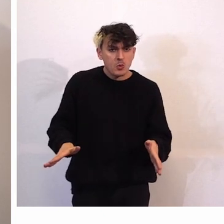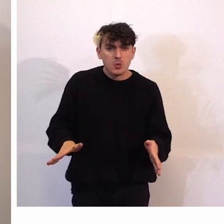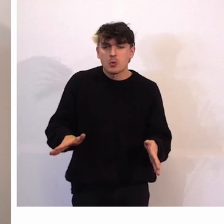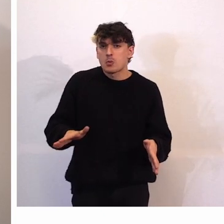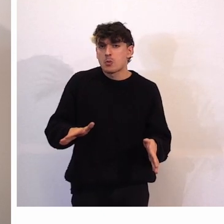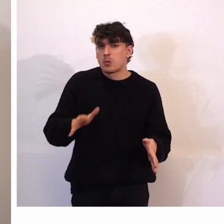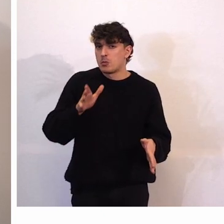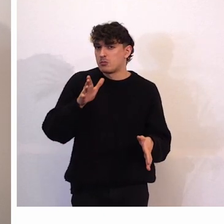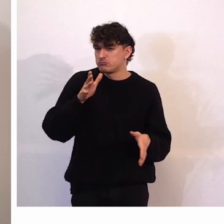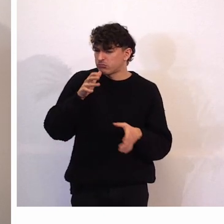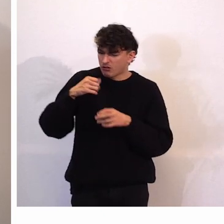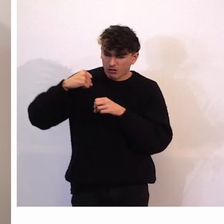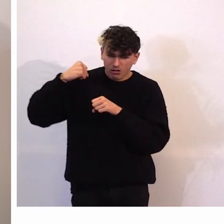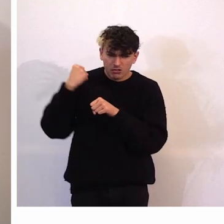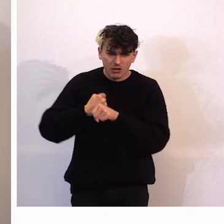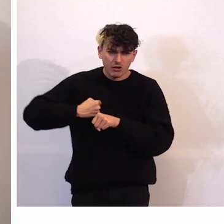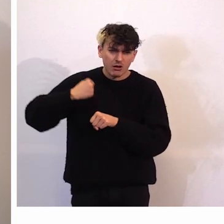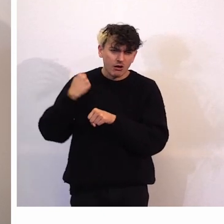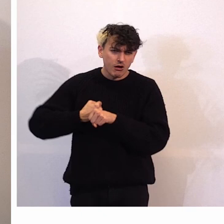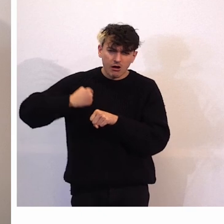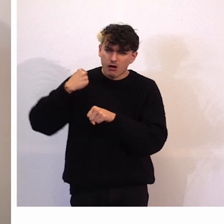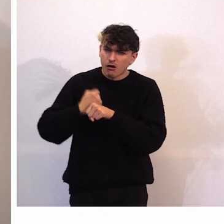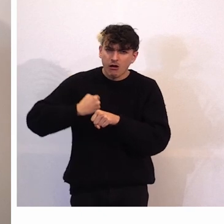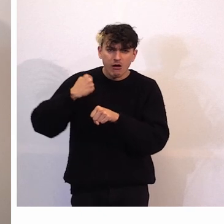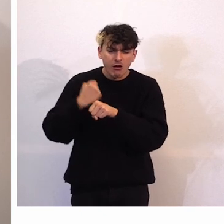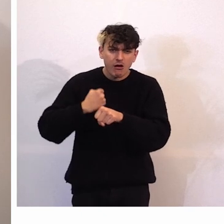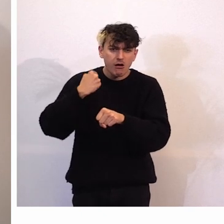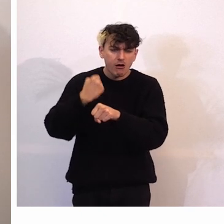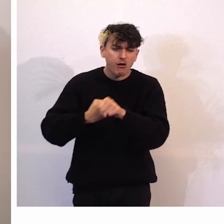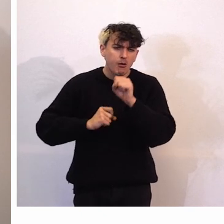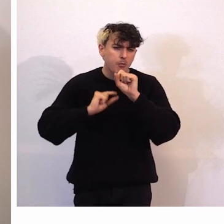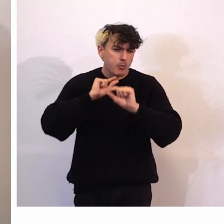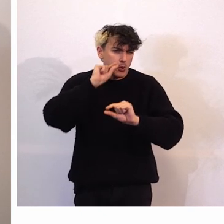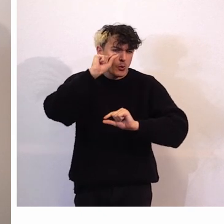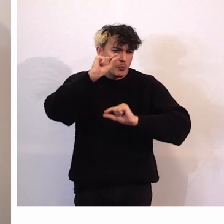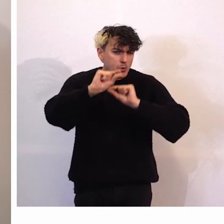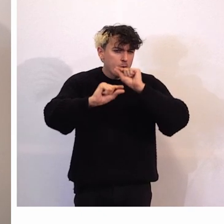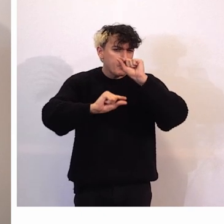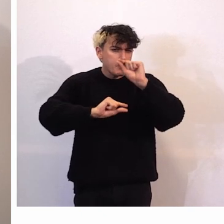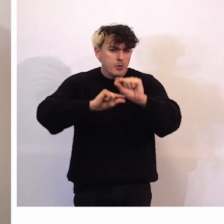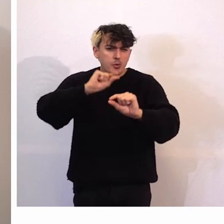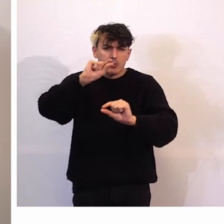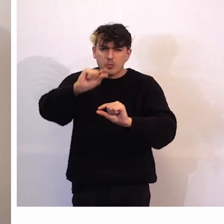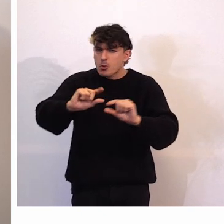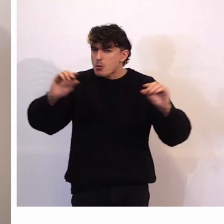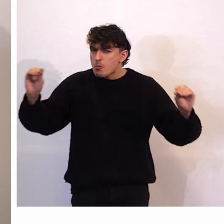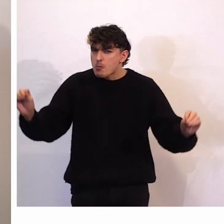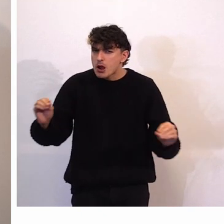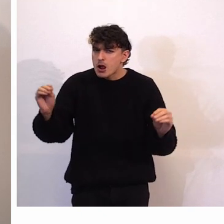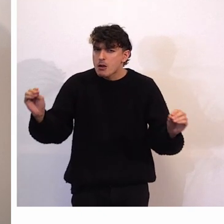con mucho trabajo fuimos dándole forma y